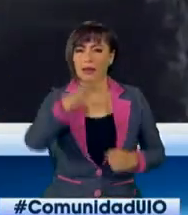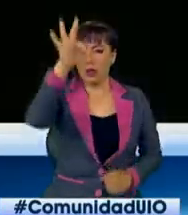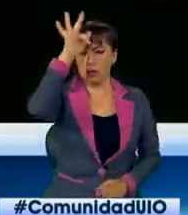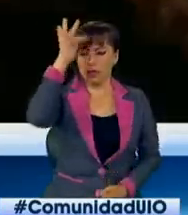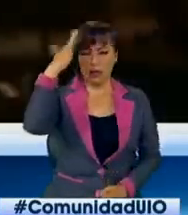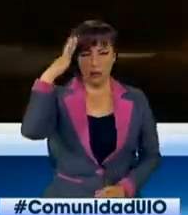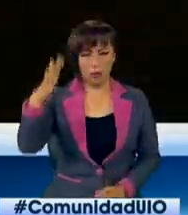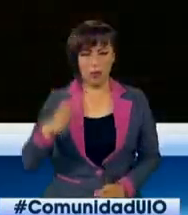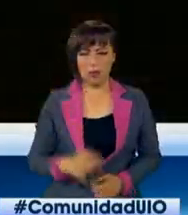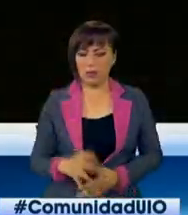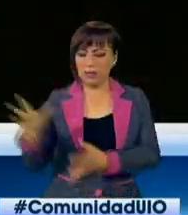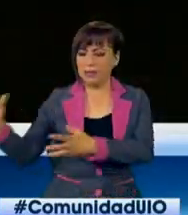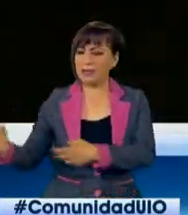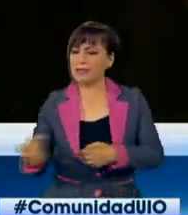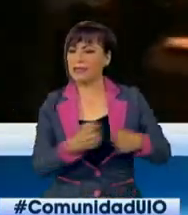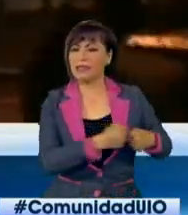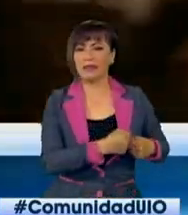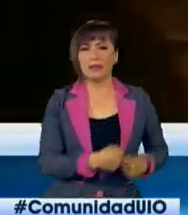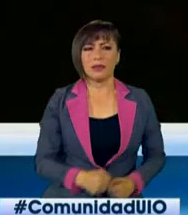policía.